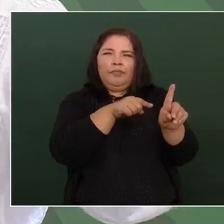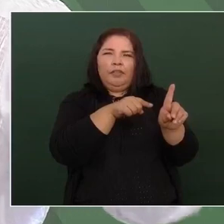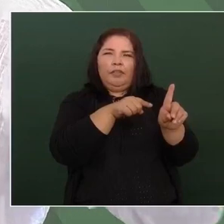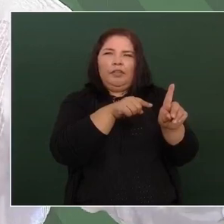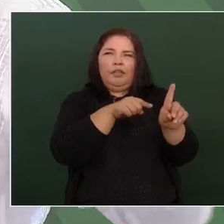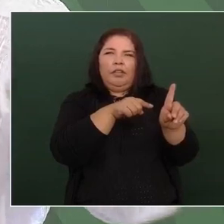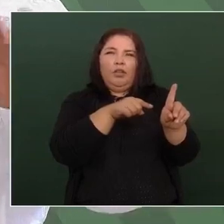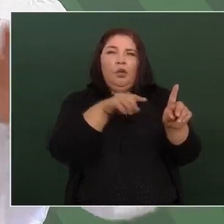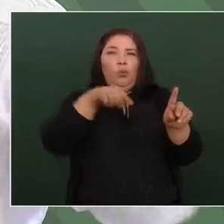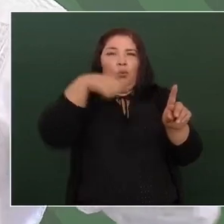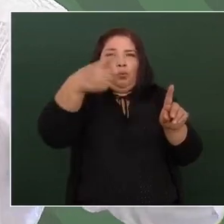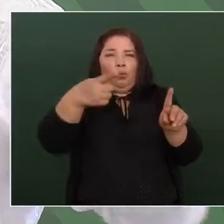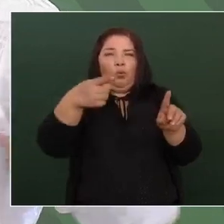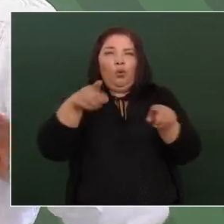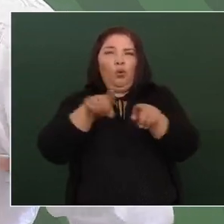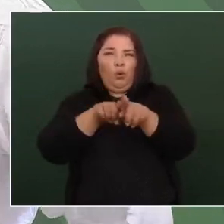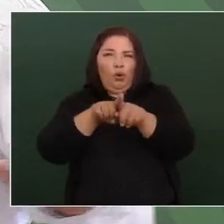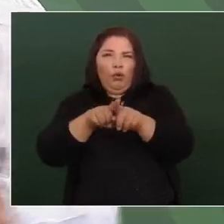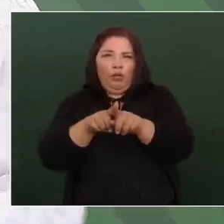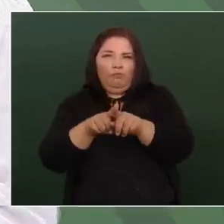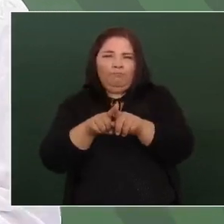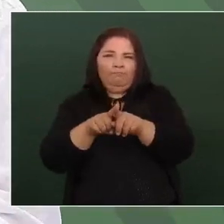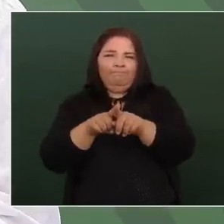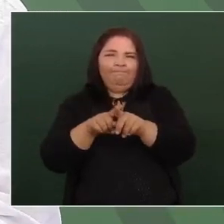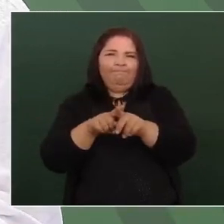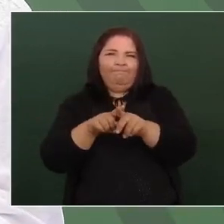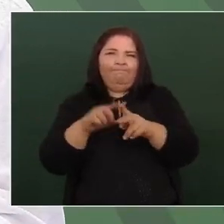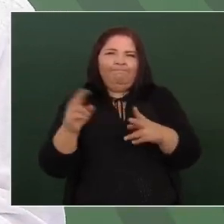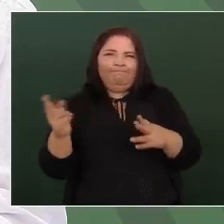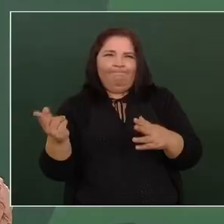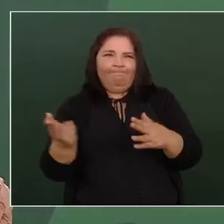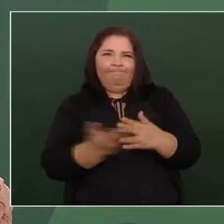Su hermano Gustavo, que lo mataron de manera